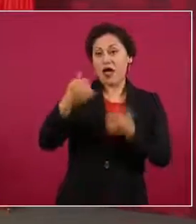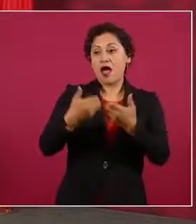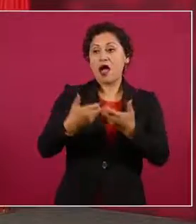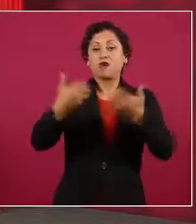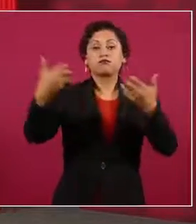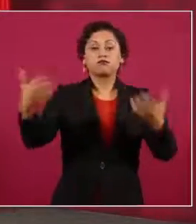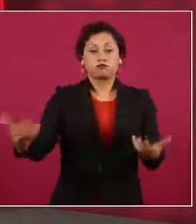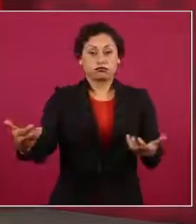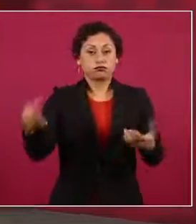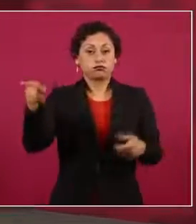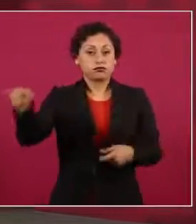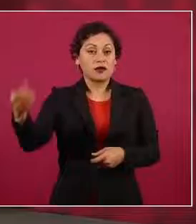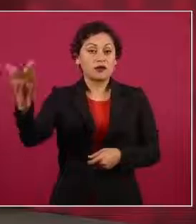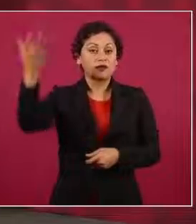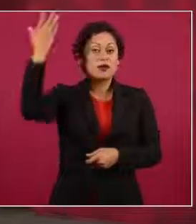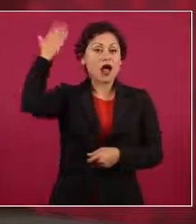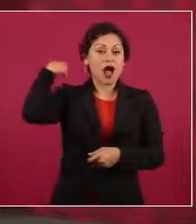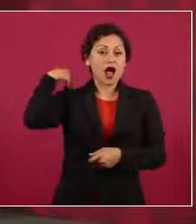venían imponiendo